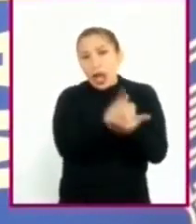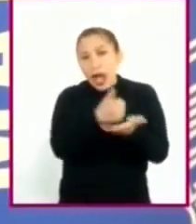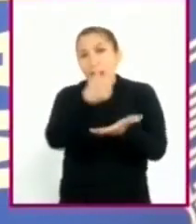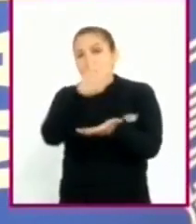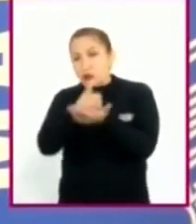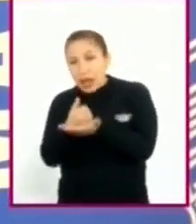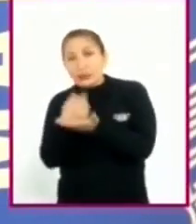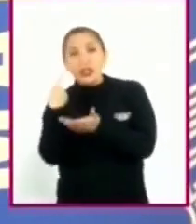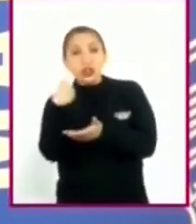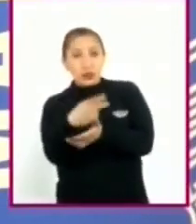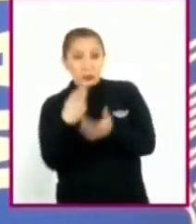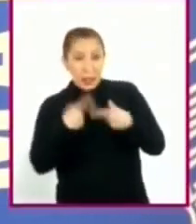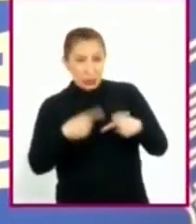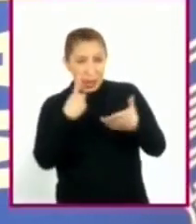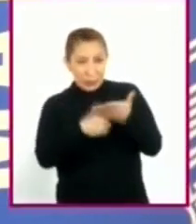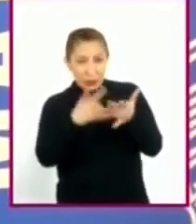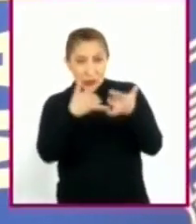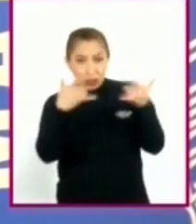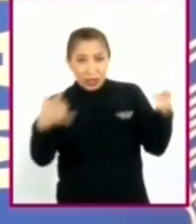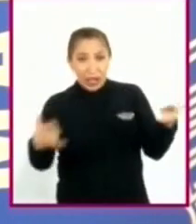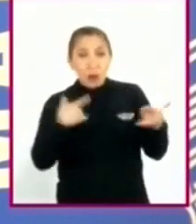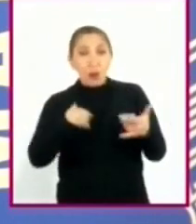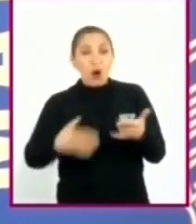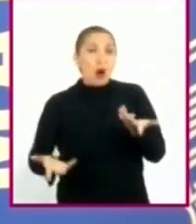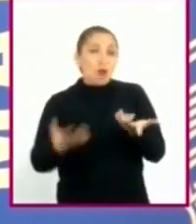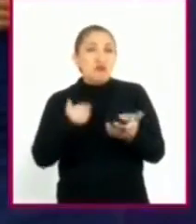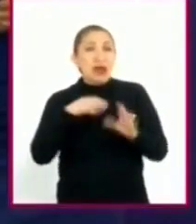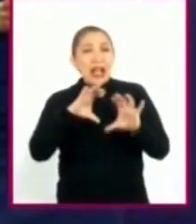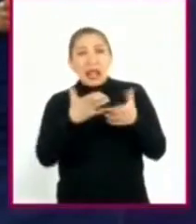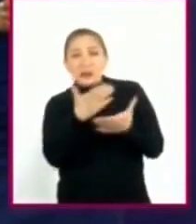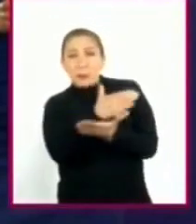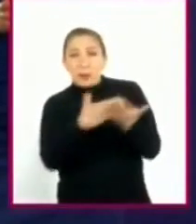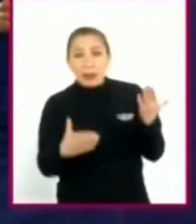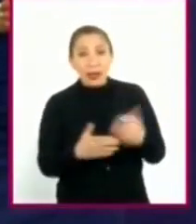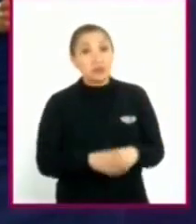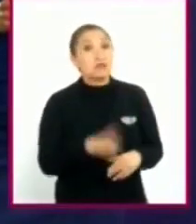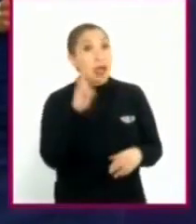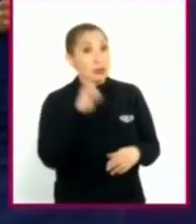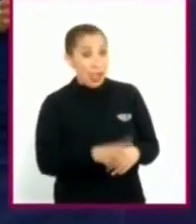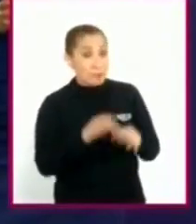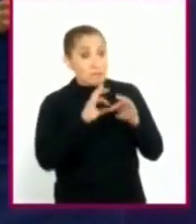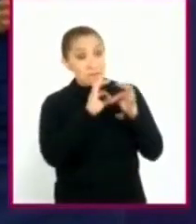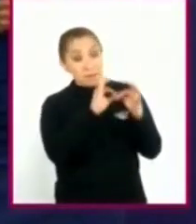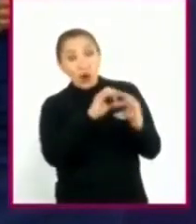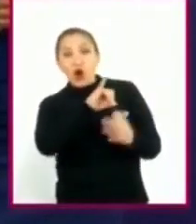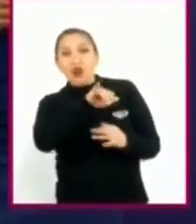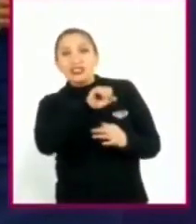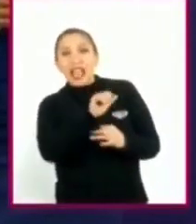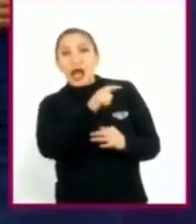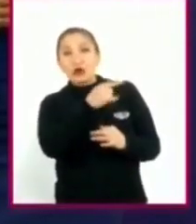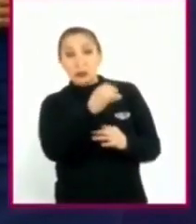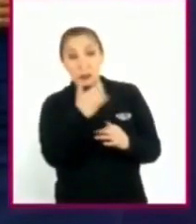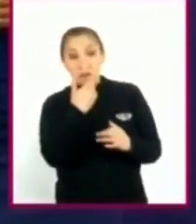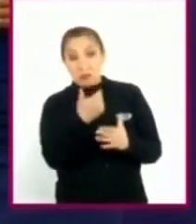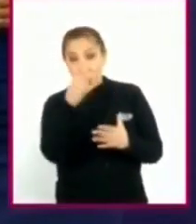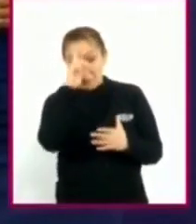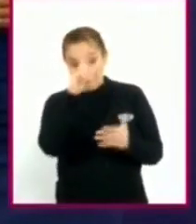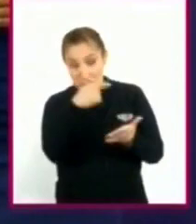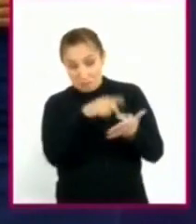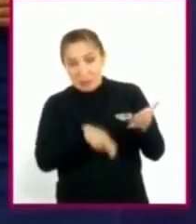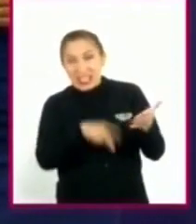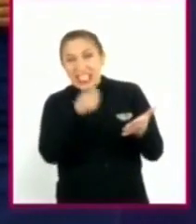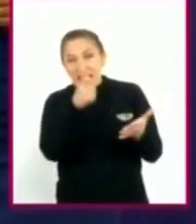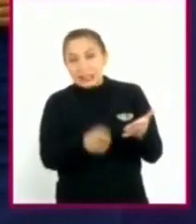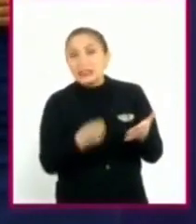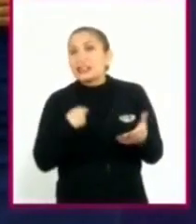la mayoría de sus personajes son de clase media. Nada mal ir de la mano de José Agustín en esta clase. ¿Y bien?